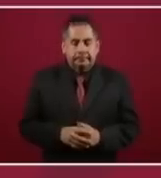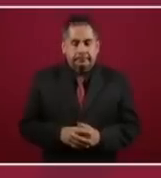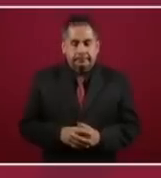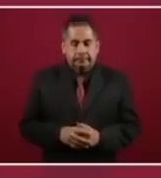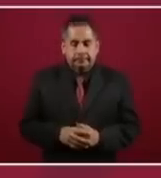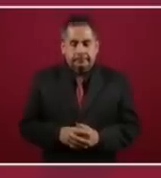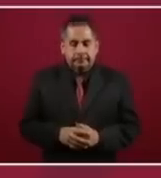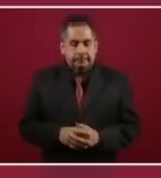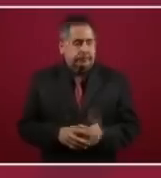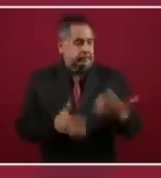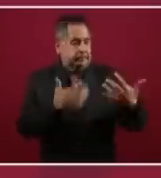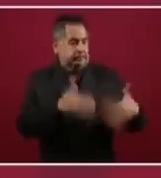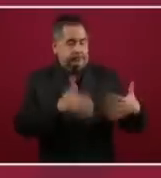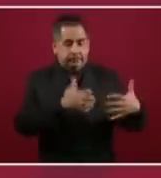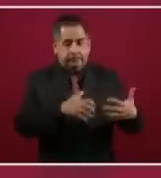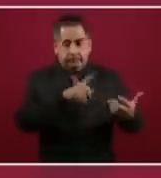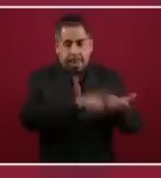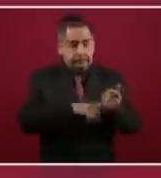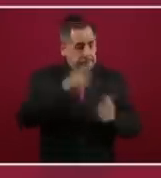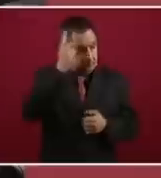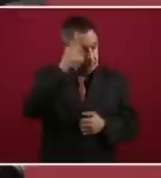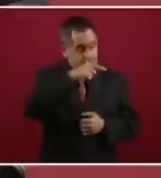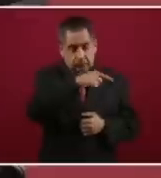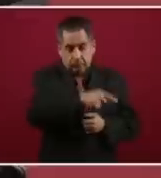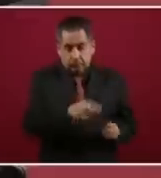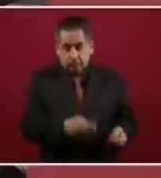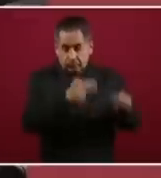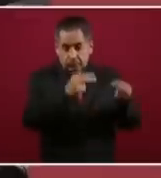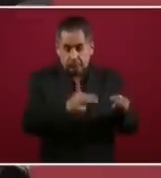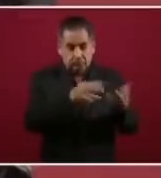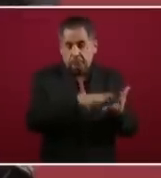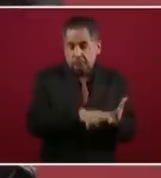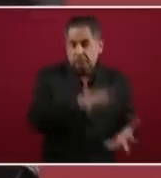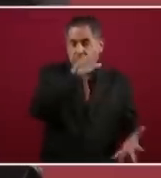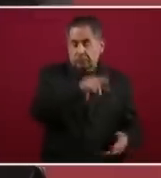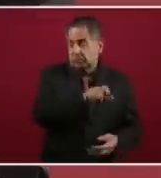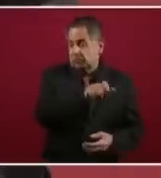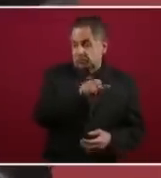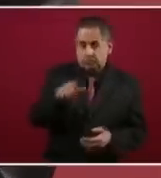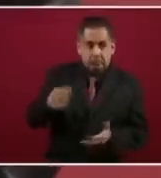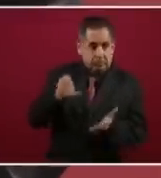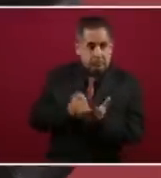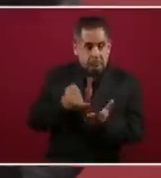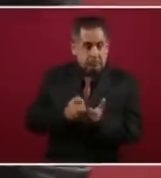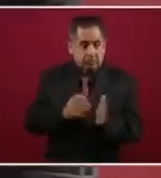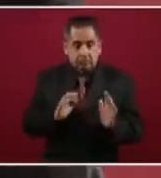de los empresarios, de los contribuyentes,